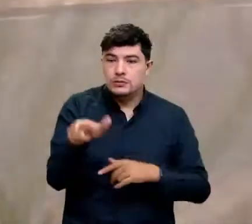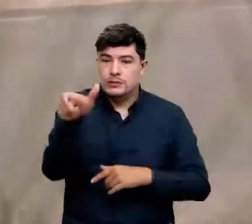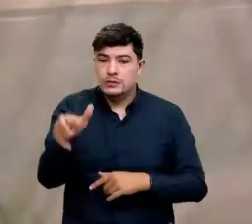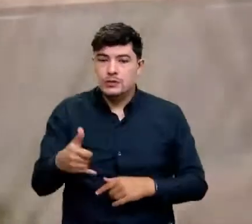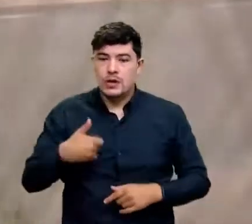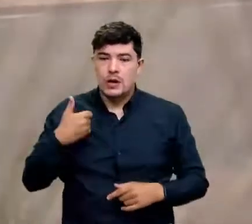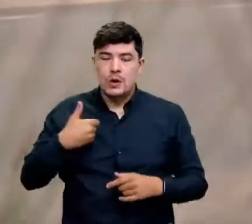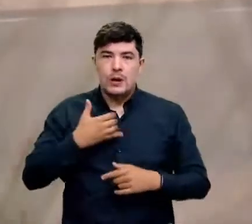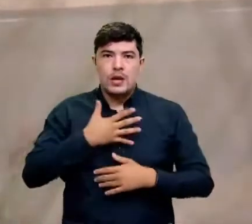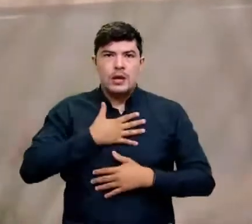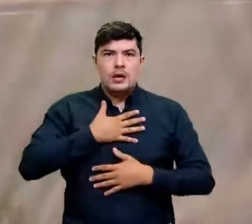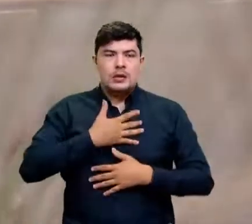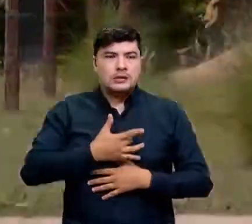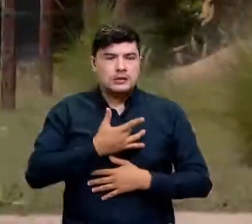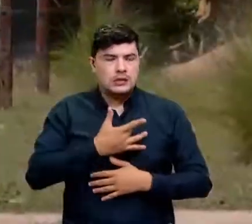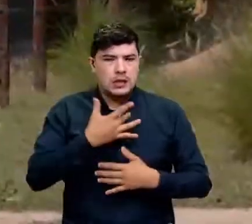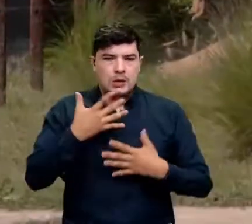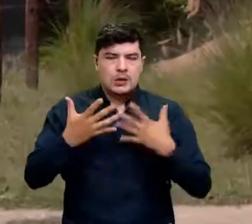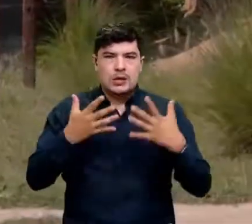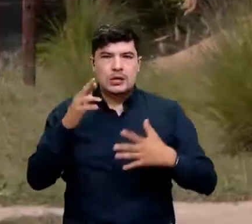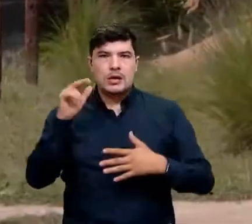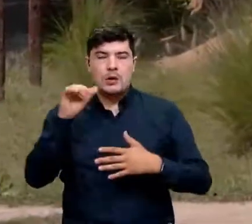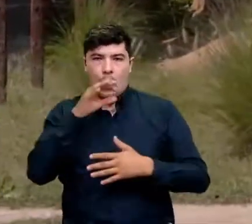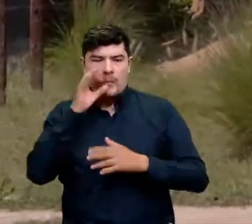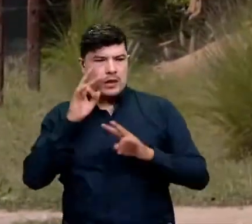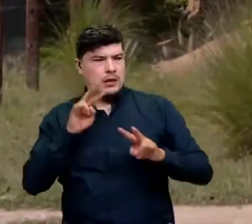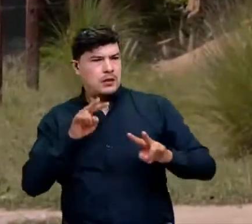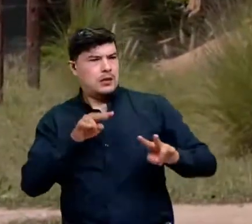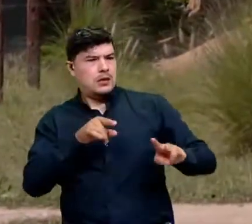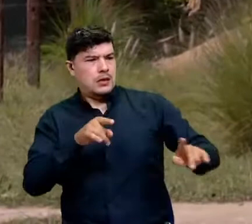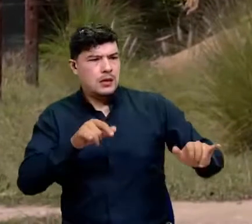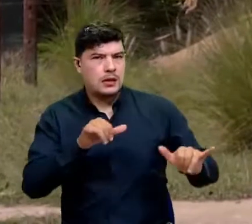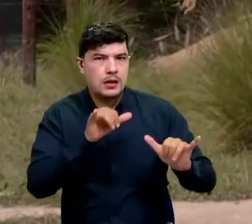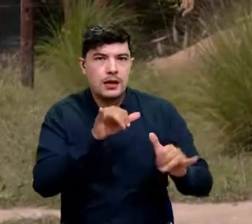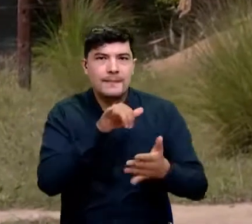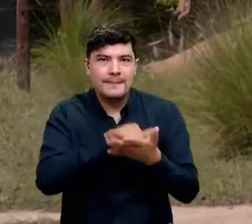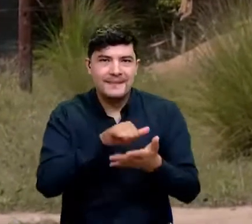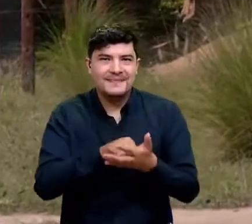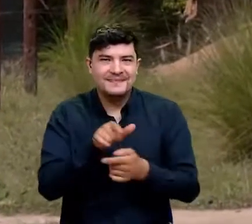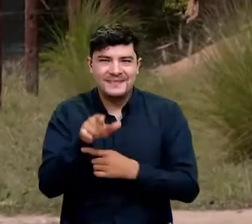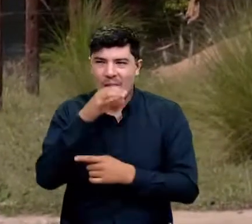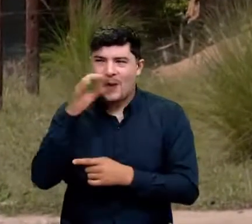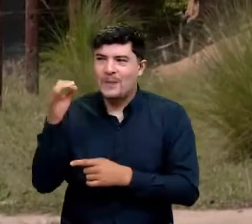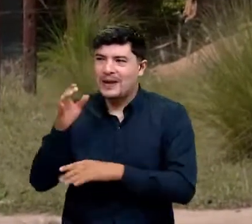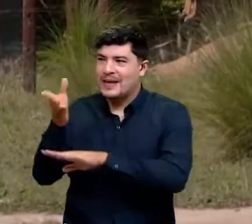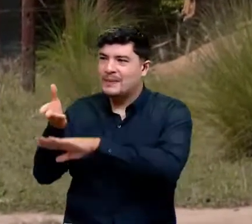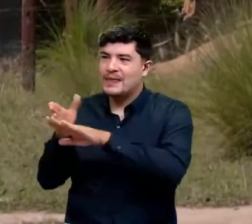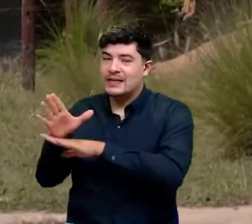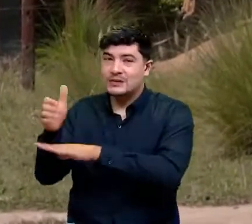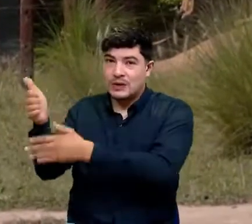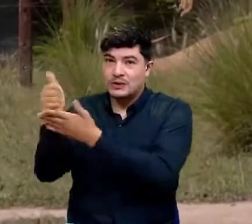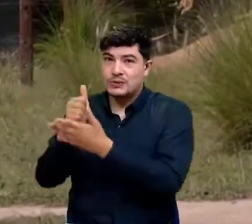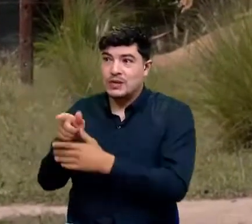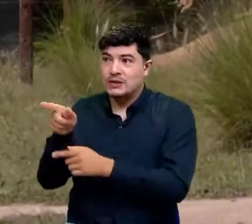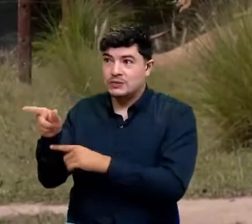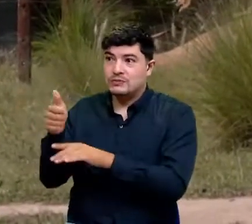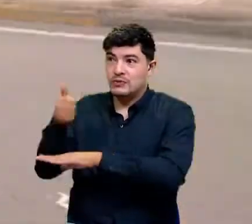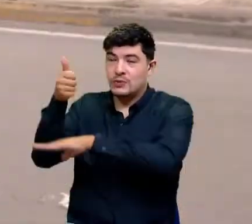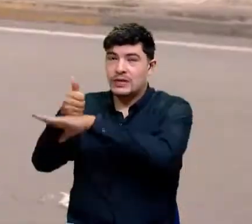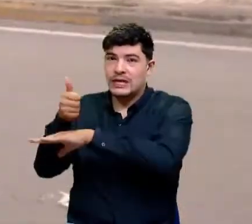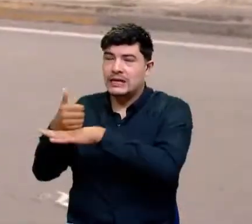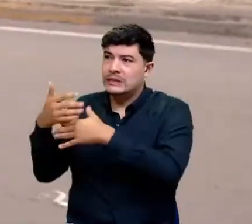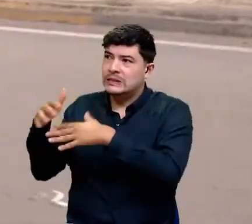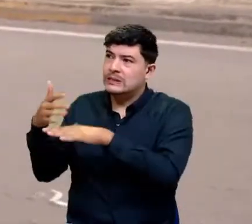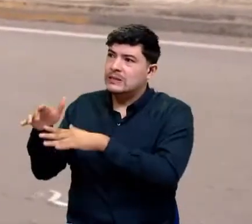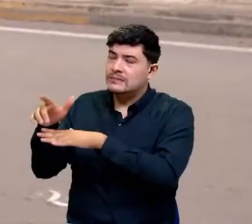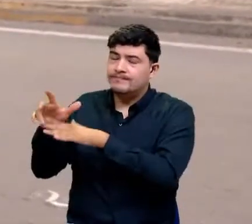presentó síntomas anormales. En medio del hecho, según las versiones del hombre, pidió ayuda a los funcionarios del establecimiento y la trasladó